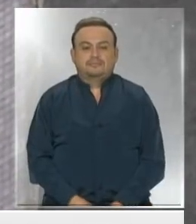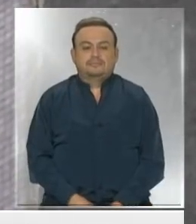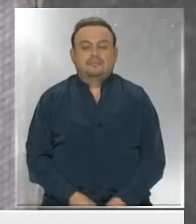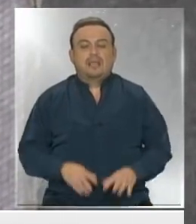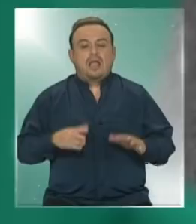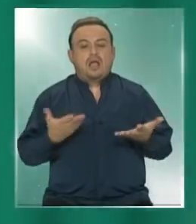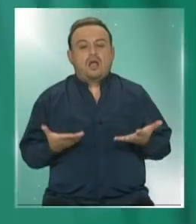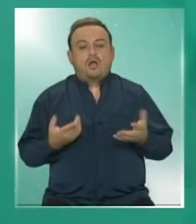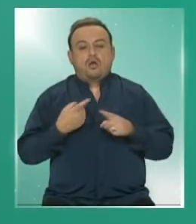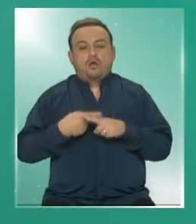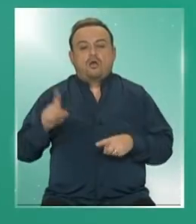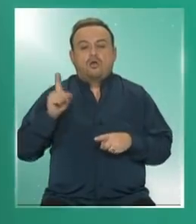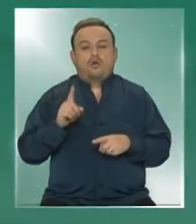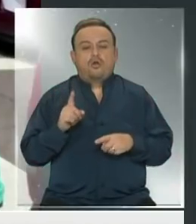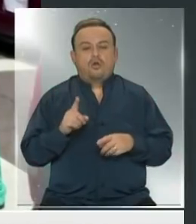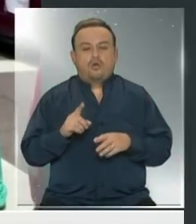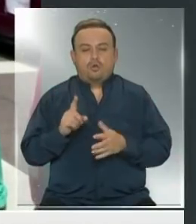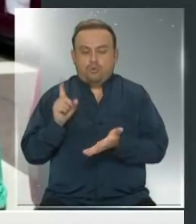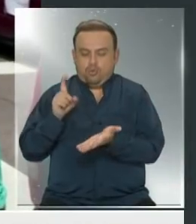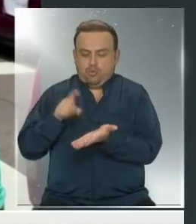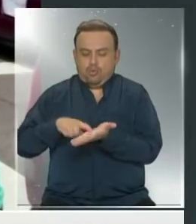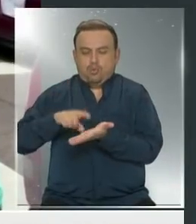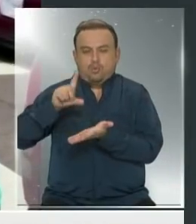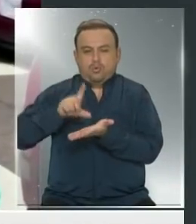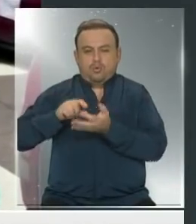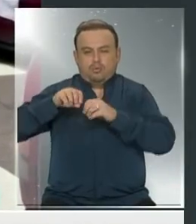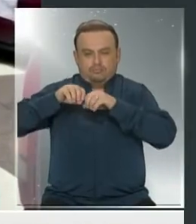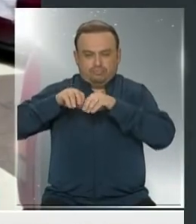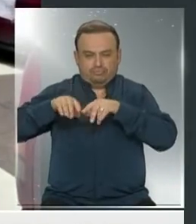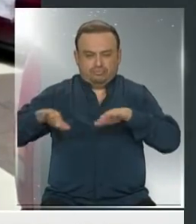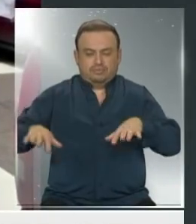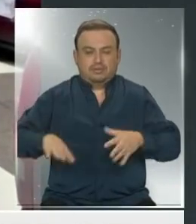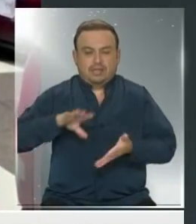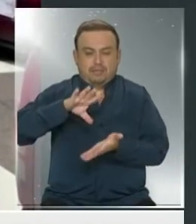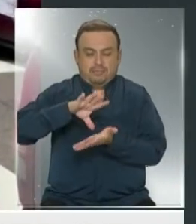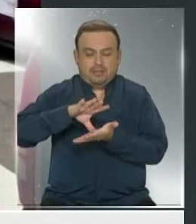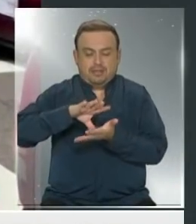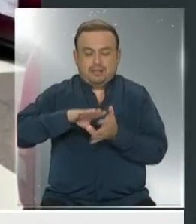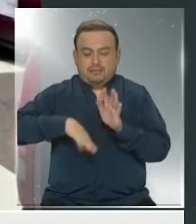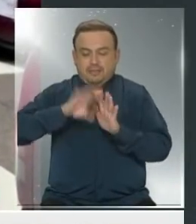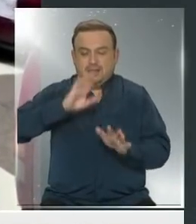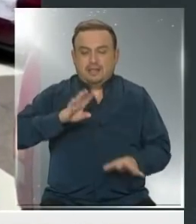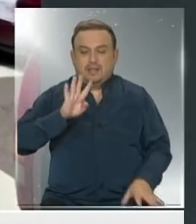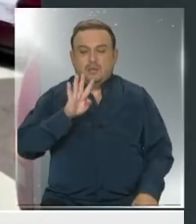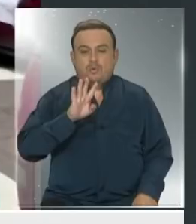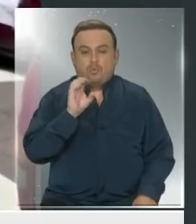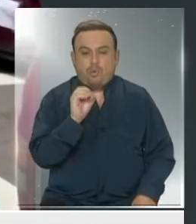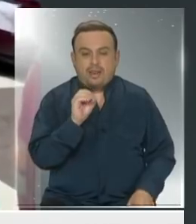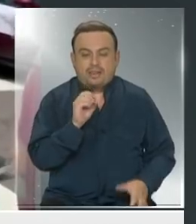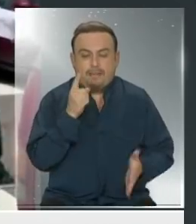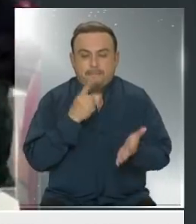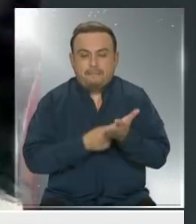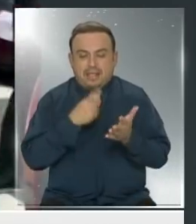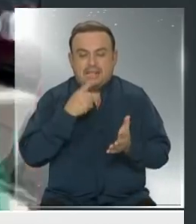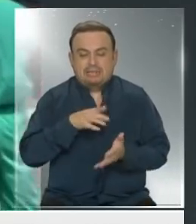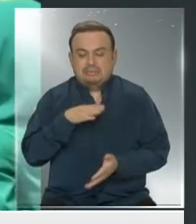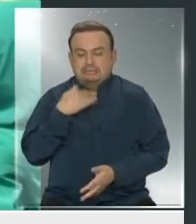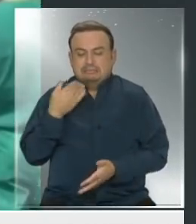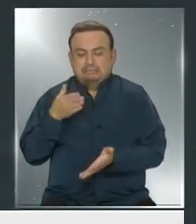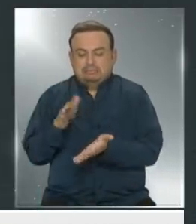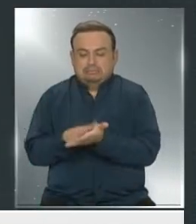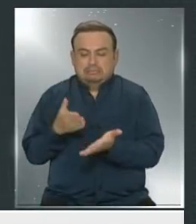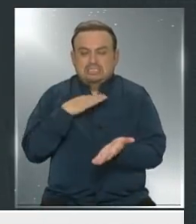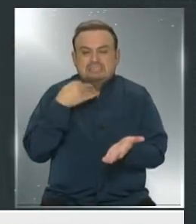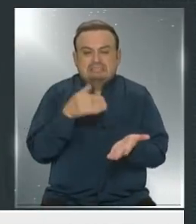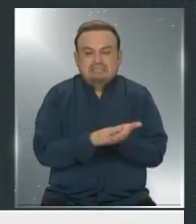Y nos vamos ahora al epicentro mundial de la pandemia, un país que ya registra más de 40.000 víctimas fatales por el